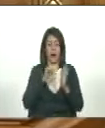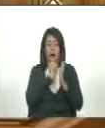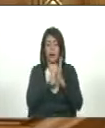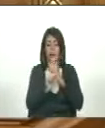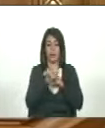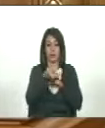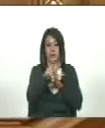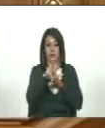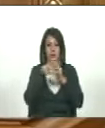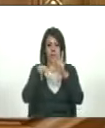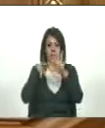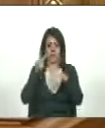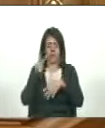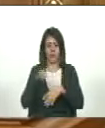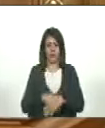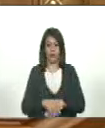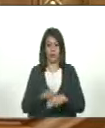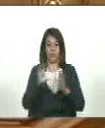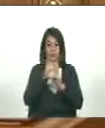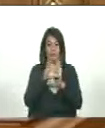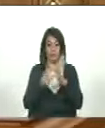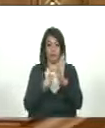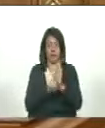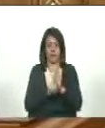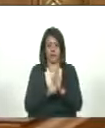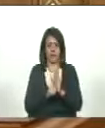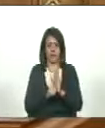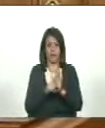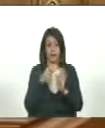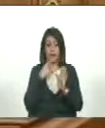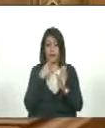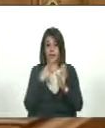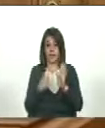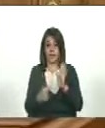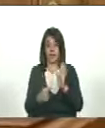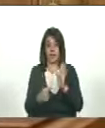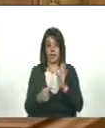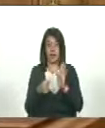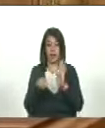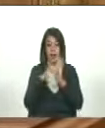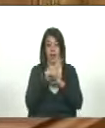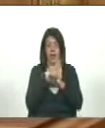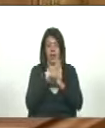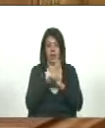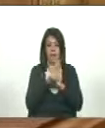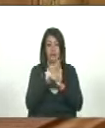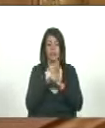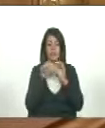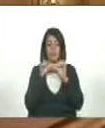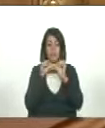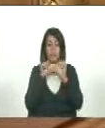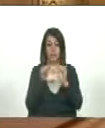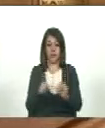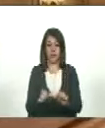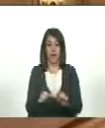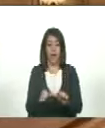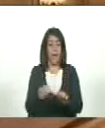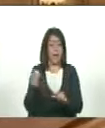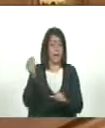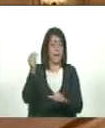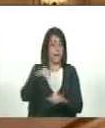artículo 312 de la Constitución nos dice que mediante una ley se tiene que fijar el